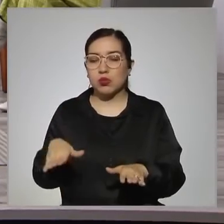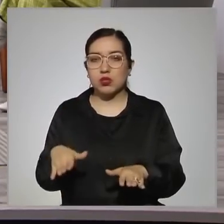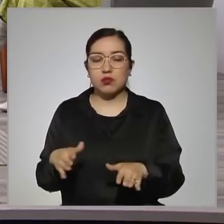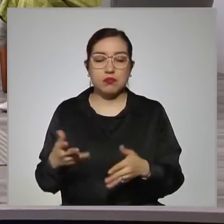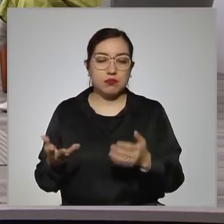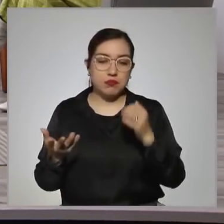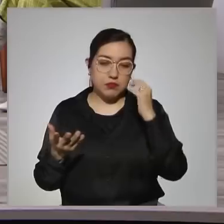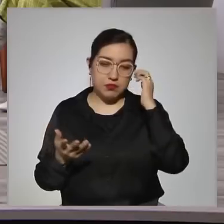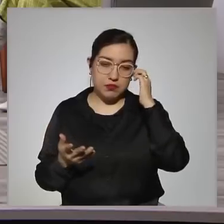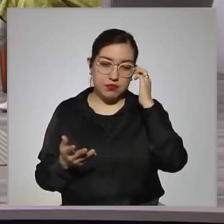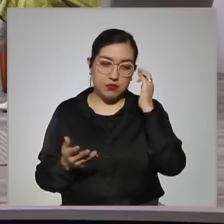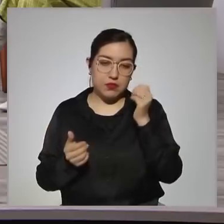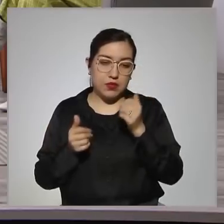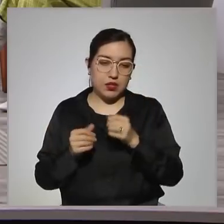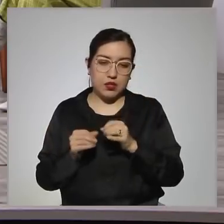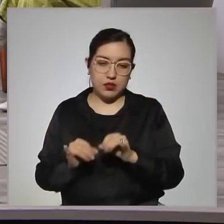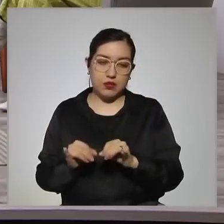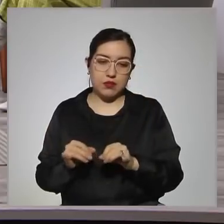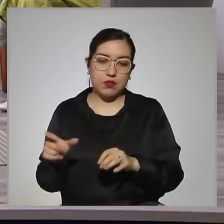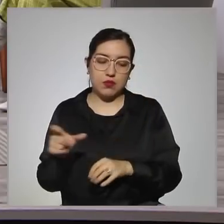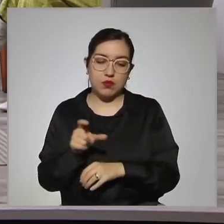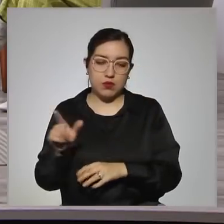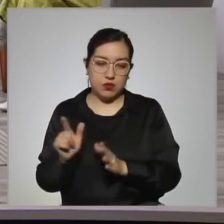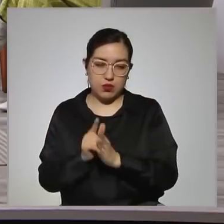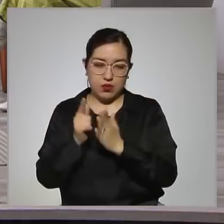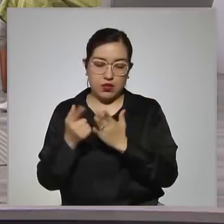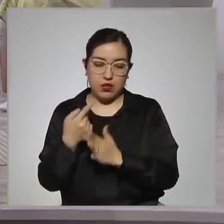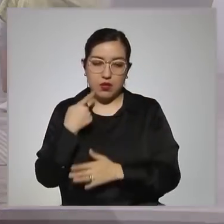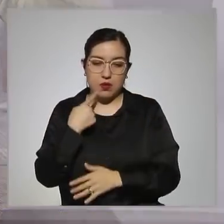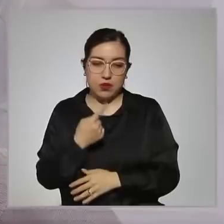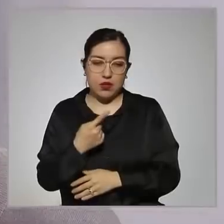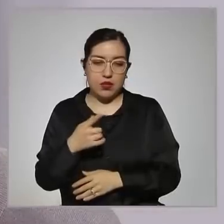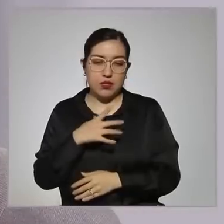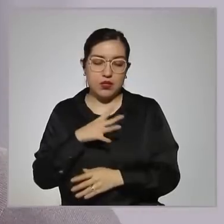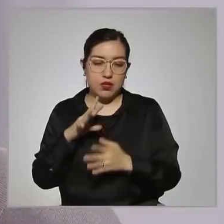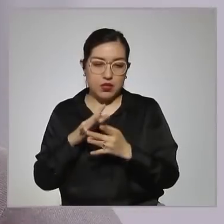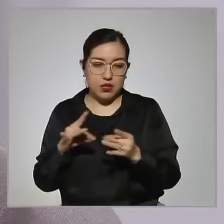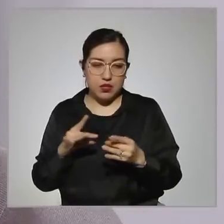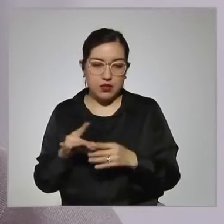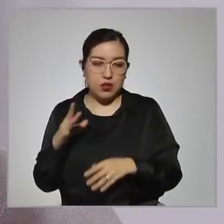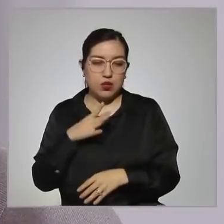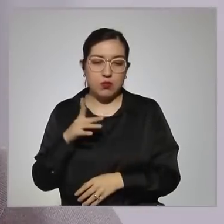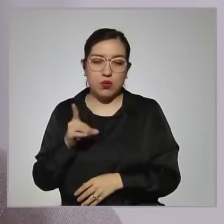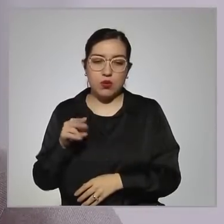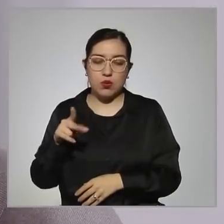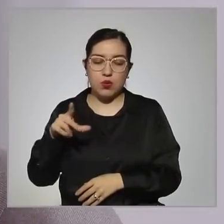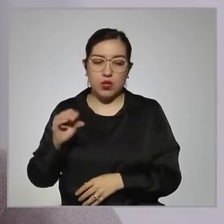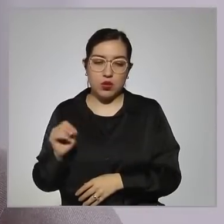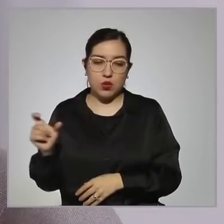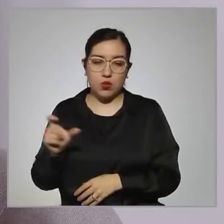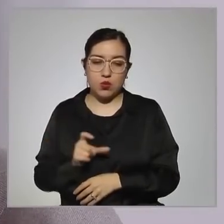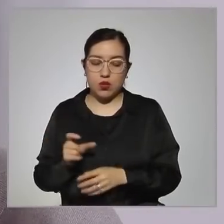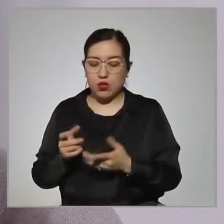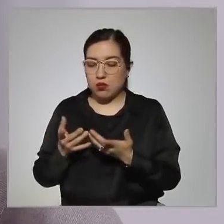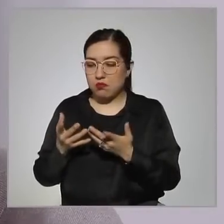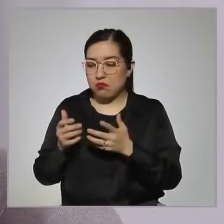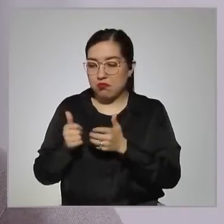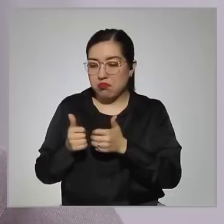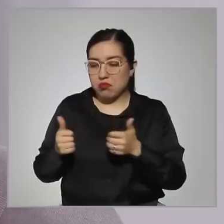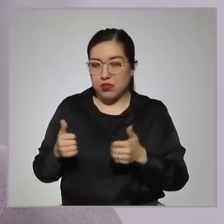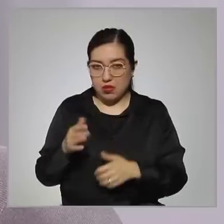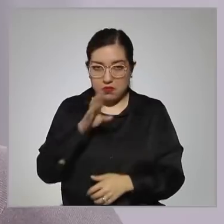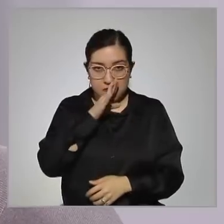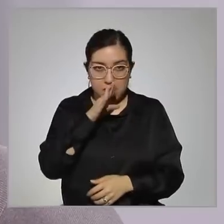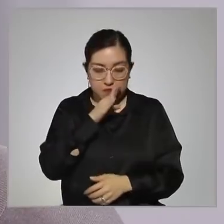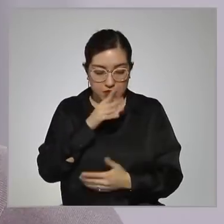cadáver, como decía George Bataille en La separación de los amantes, que hablaba de que tenemos duelos desde que nos estamos separando, ¿no? En el vientre de